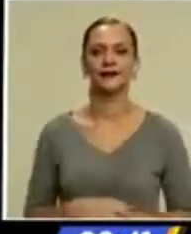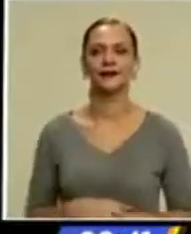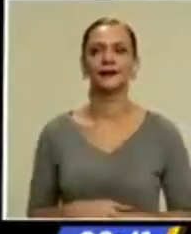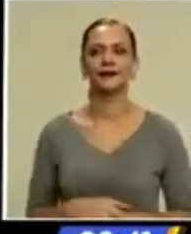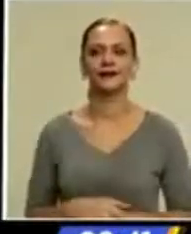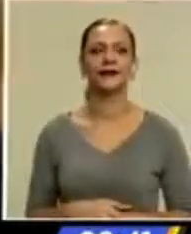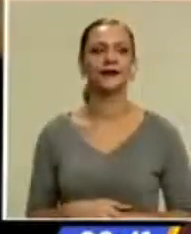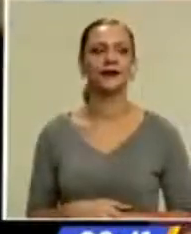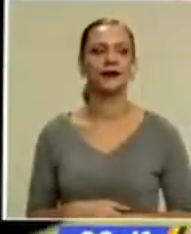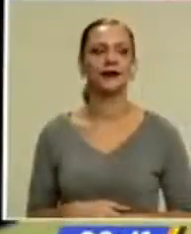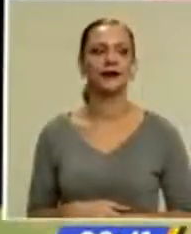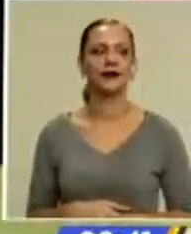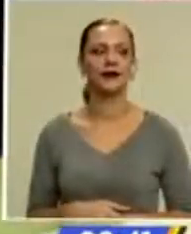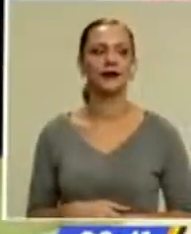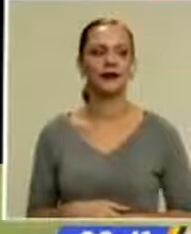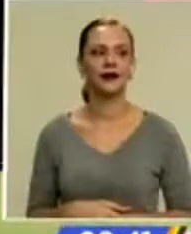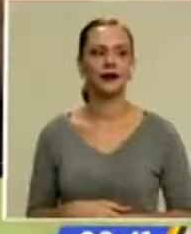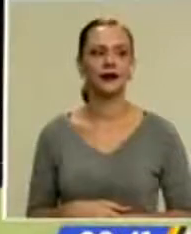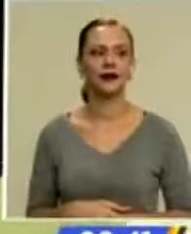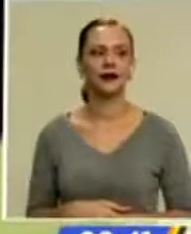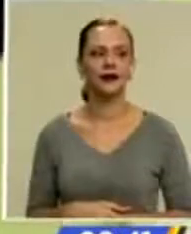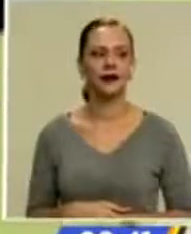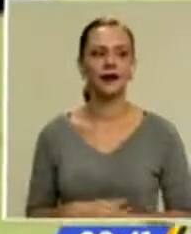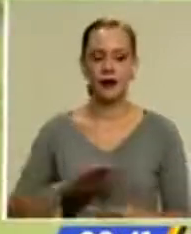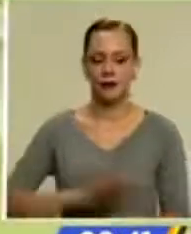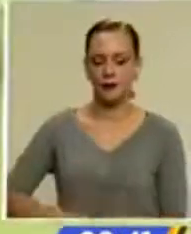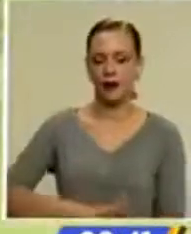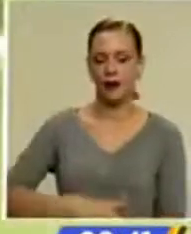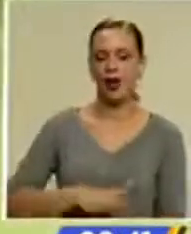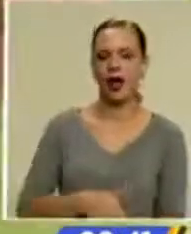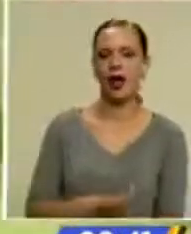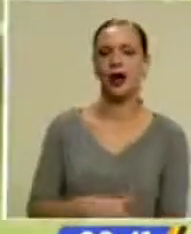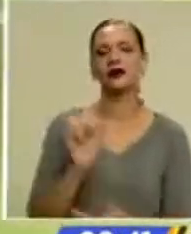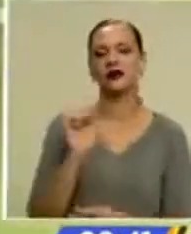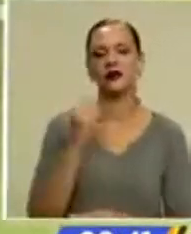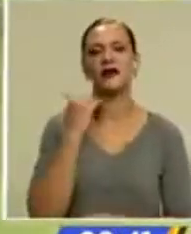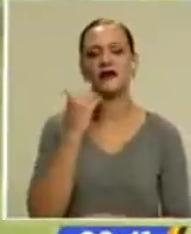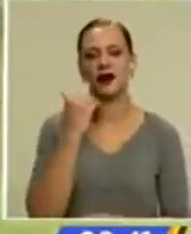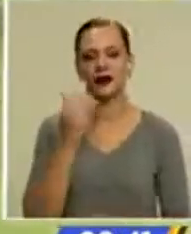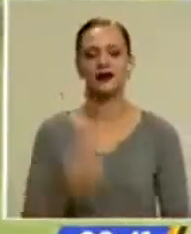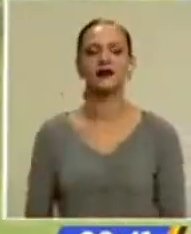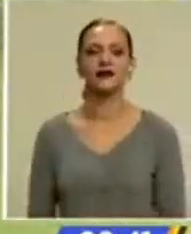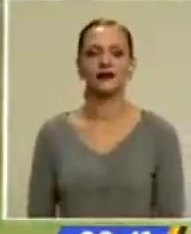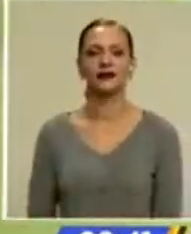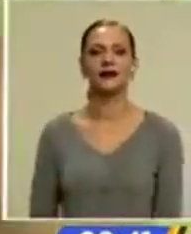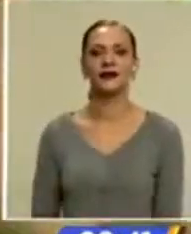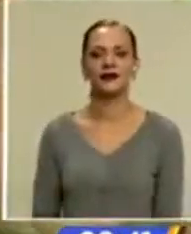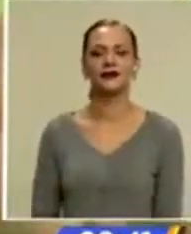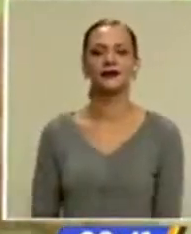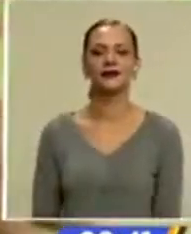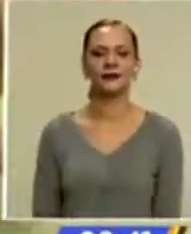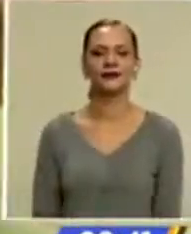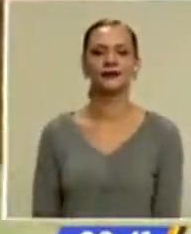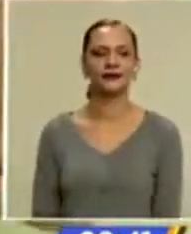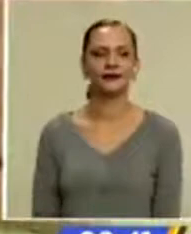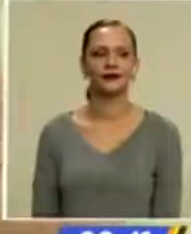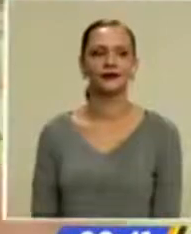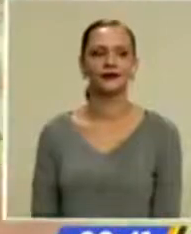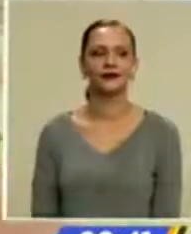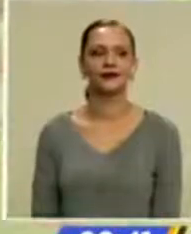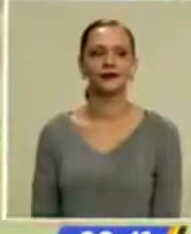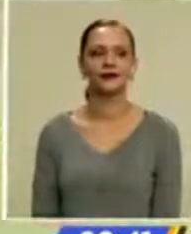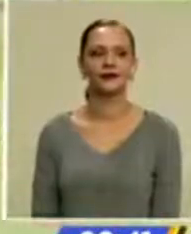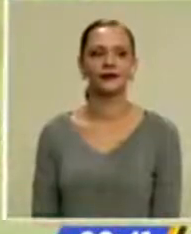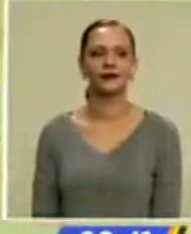Ah, palmeada aquí. Ah, palmeada sí. Okay. Voy a hacerla así, chicos. Ah, no